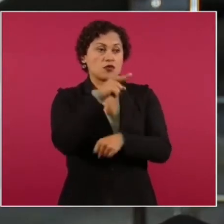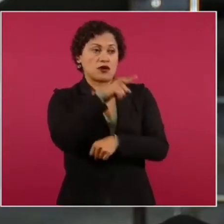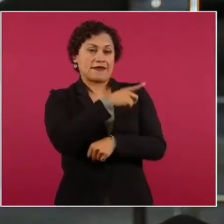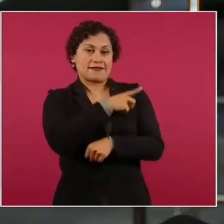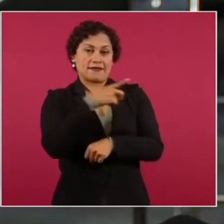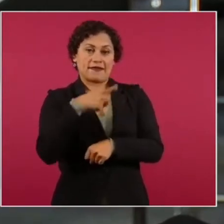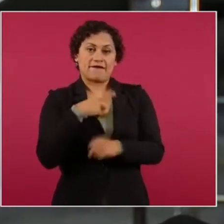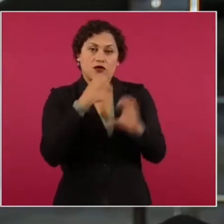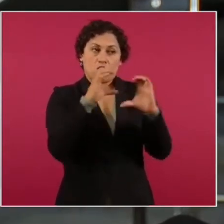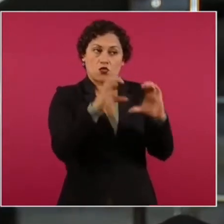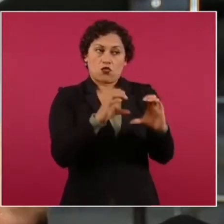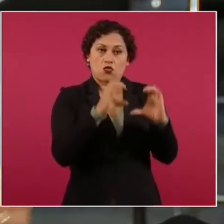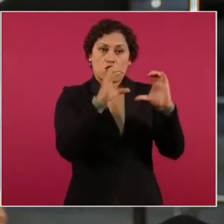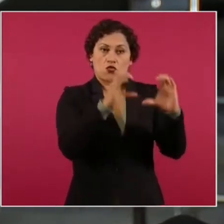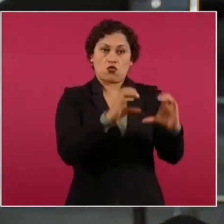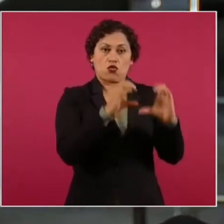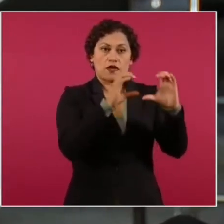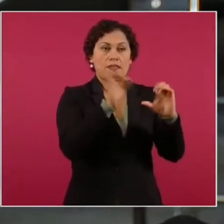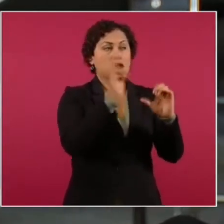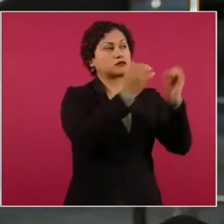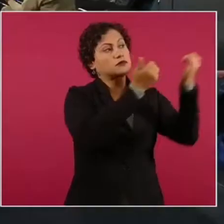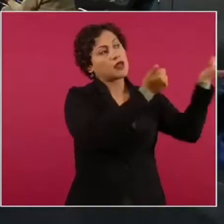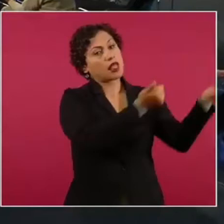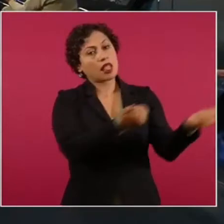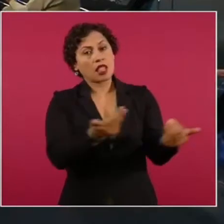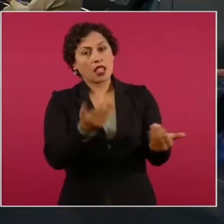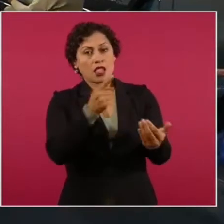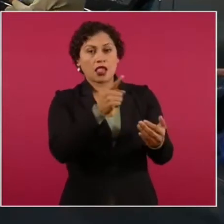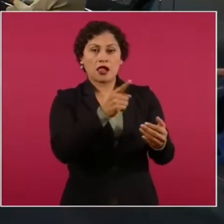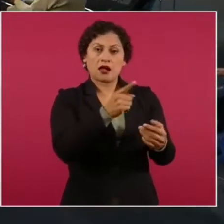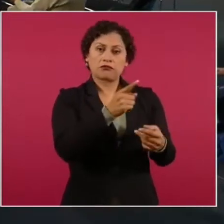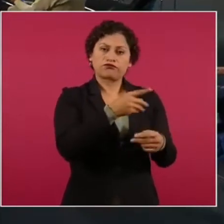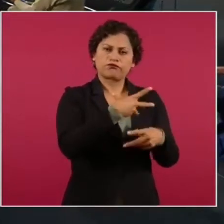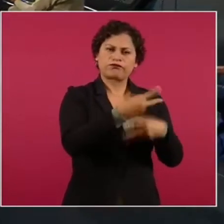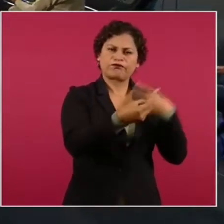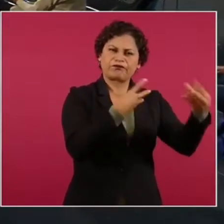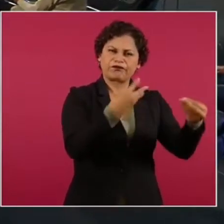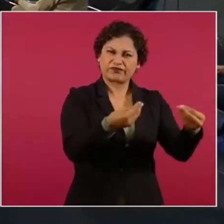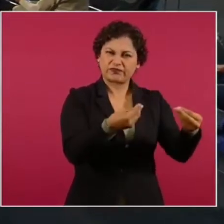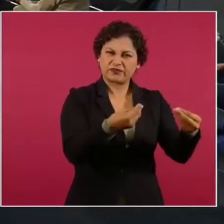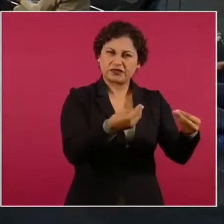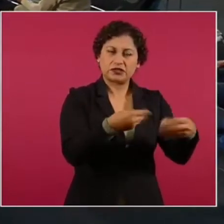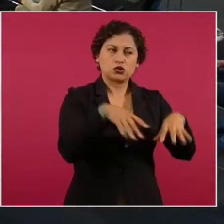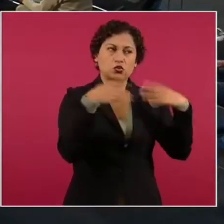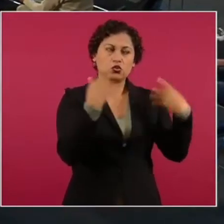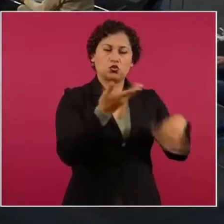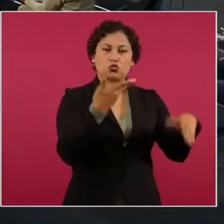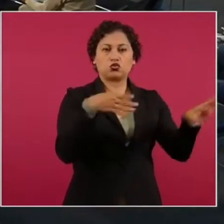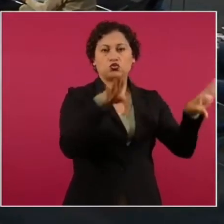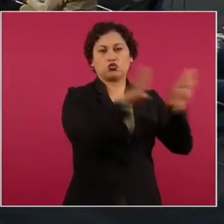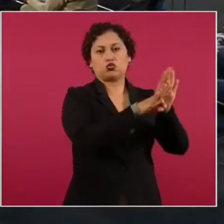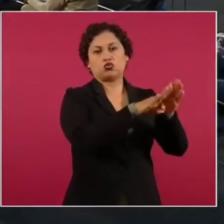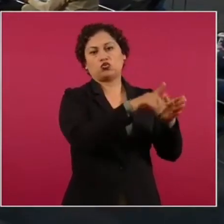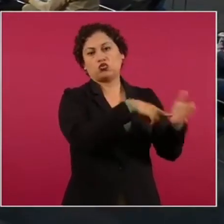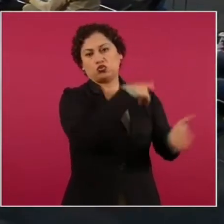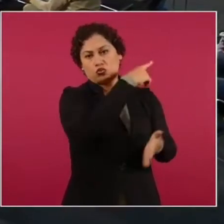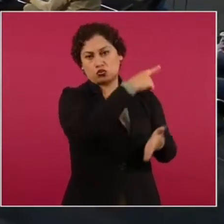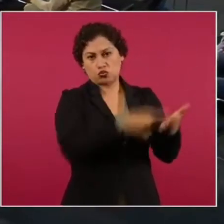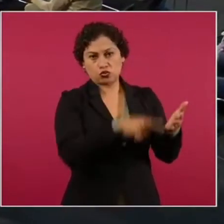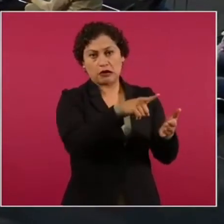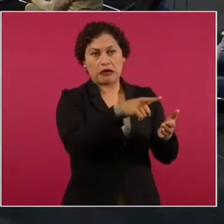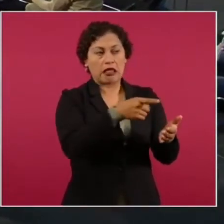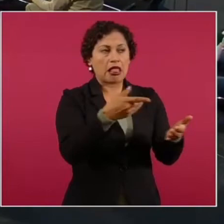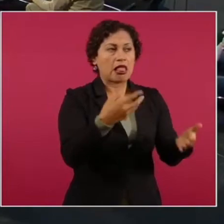para que no les vaya a aparecer alguna enfermedad y les cierren el estatus, se los cancelen y ya no pueden exportar. Los